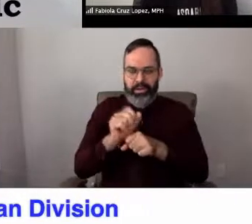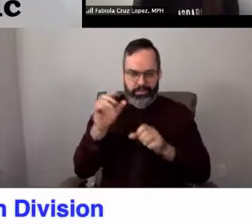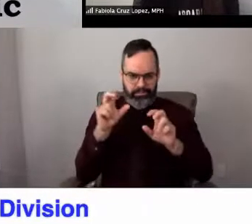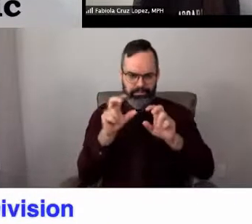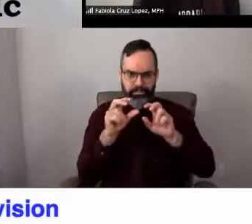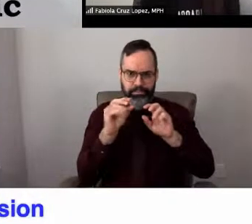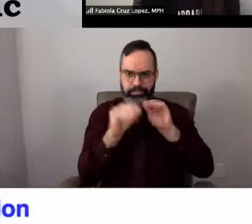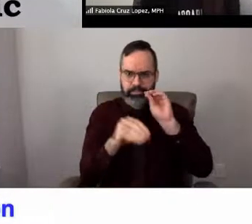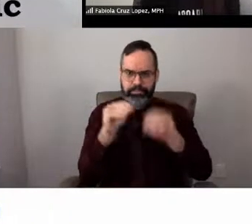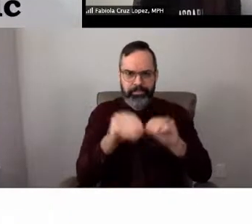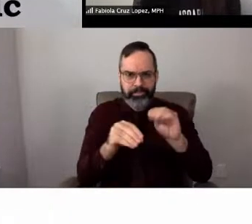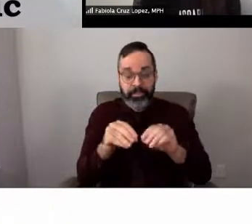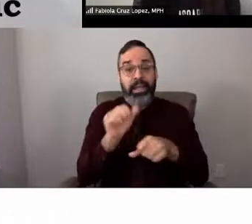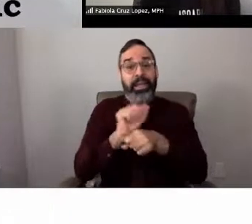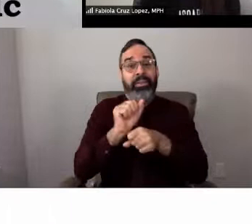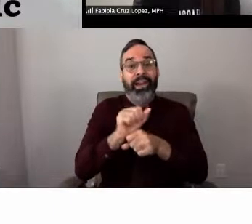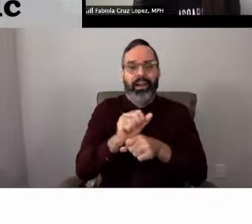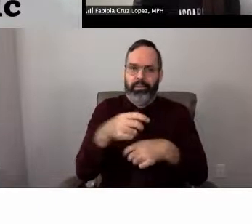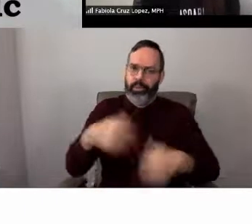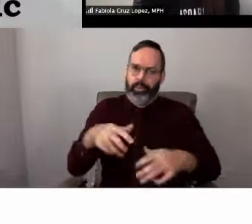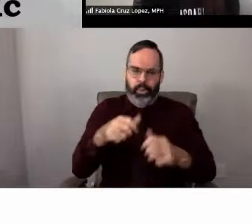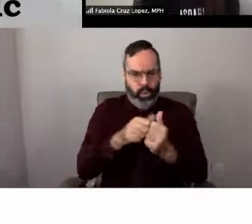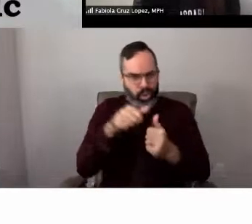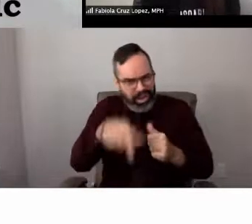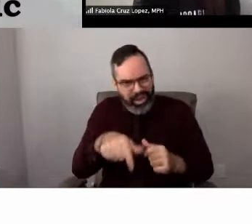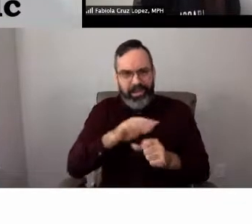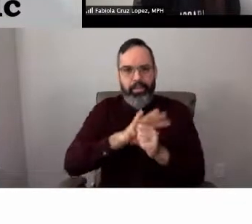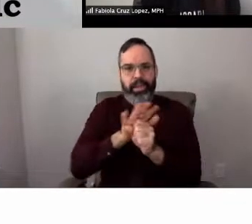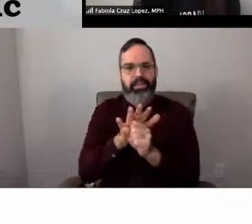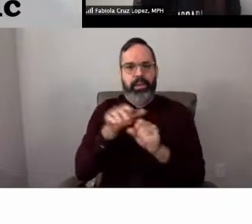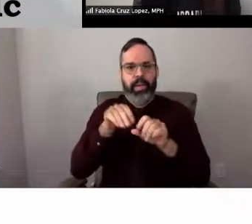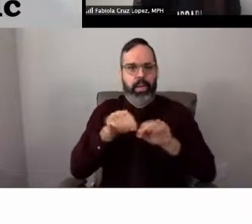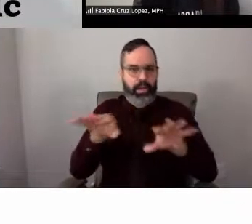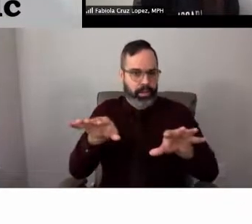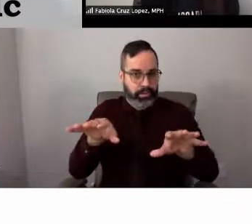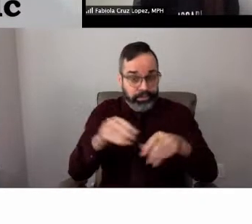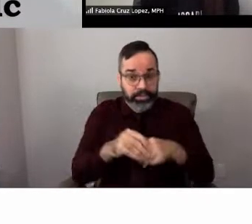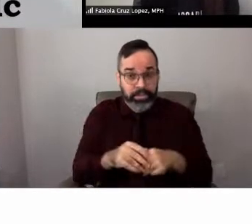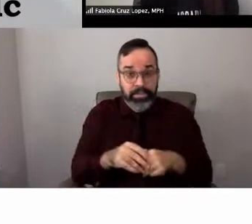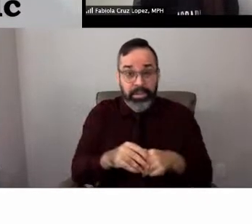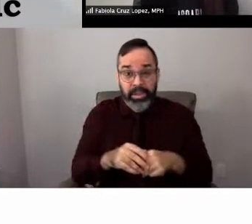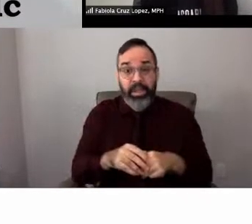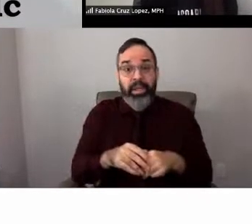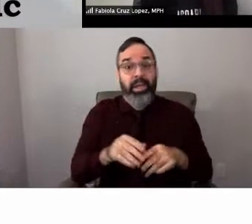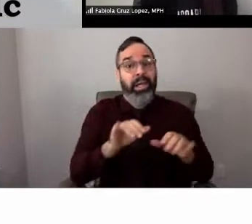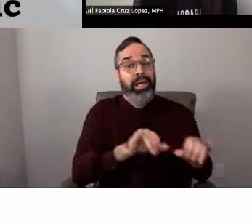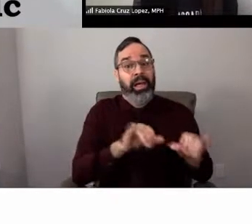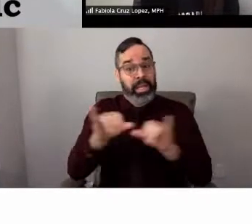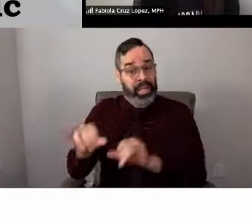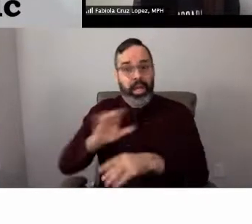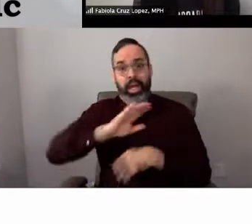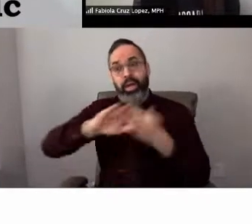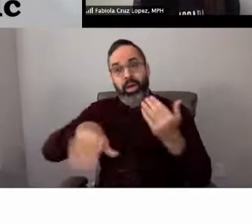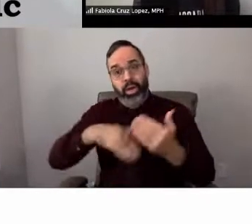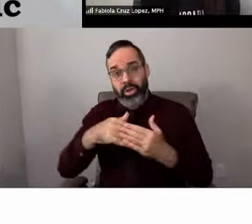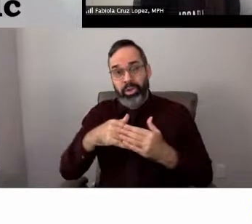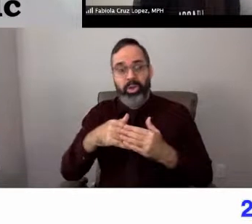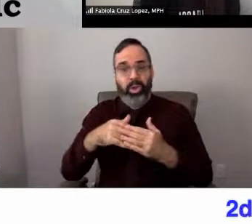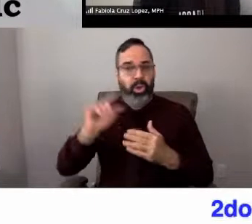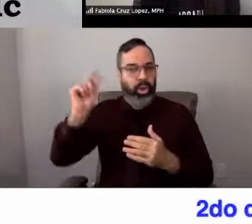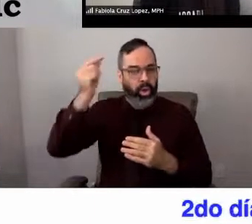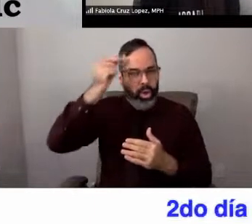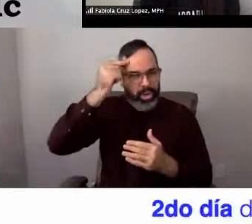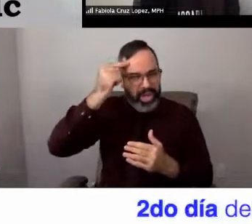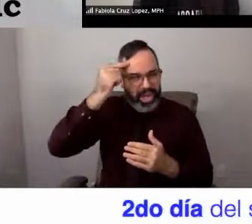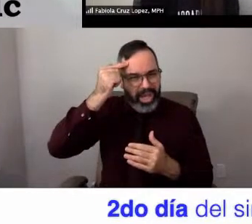pandemia. No así en esta misma nivel han trabajado todos los gobiernos. Yo creo